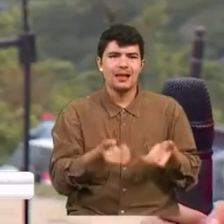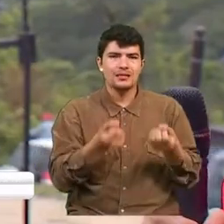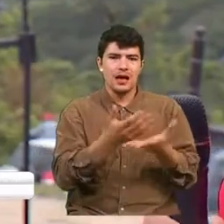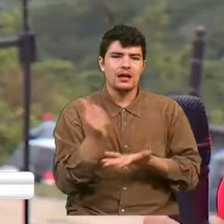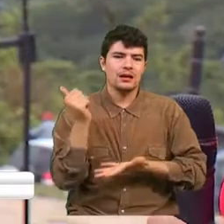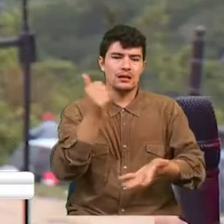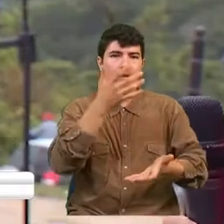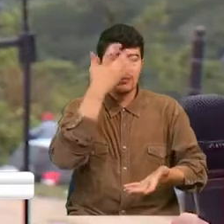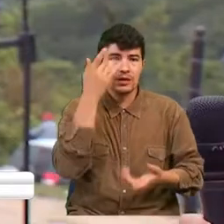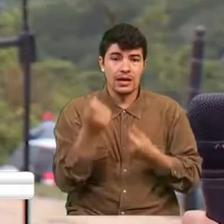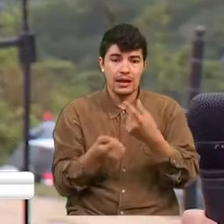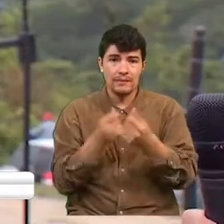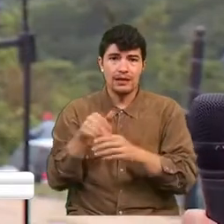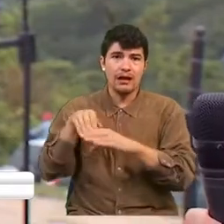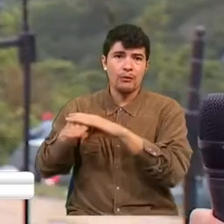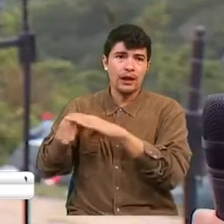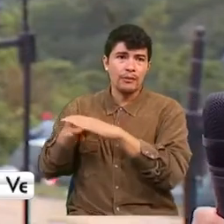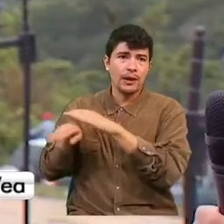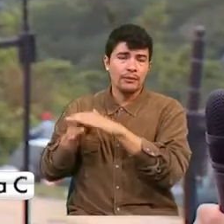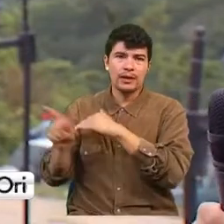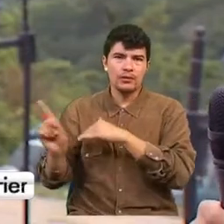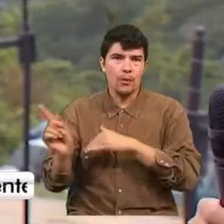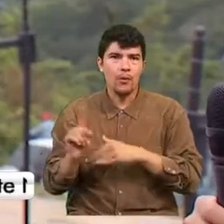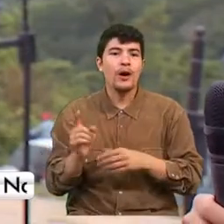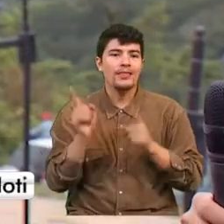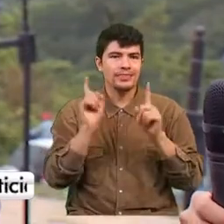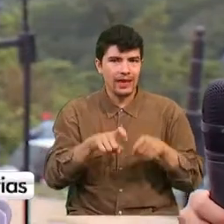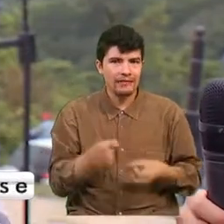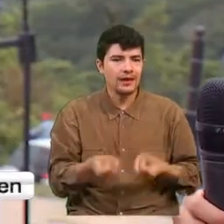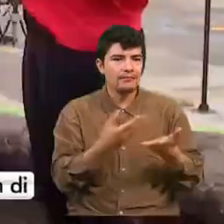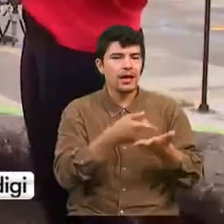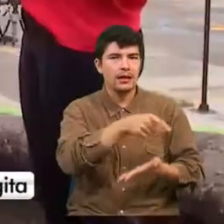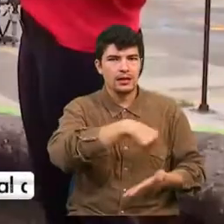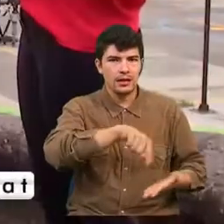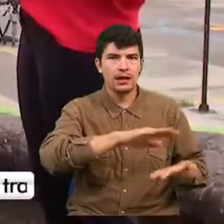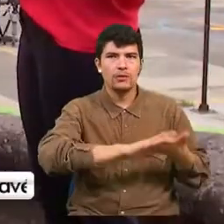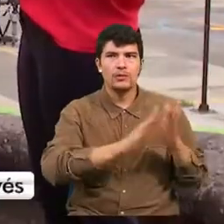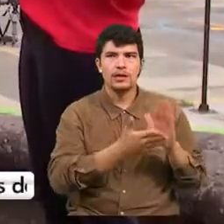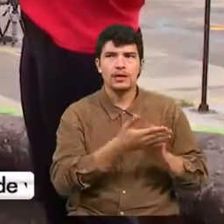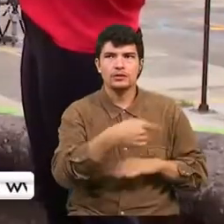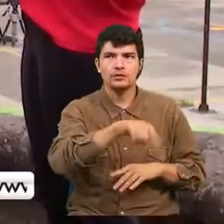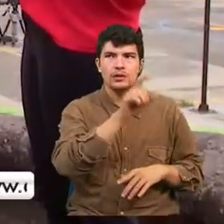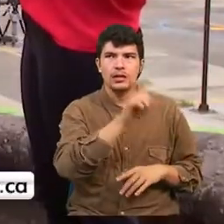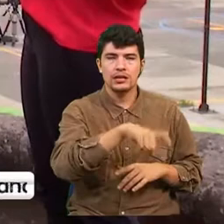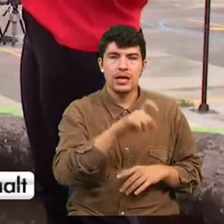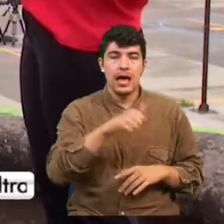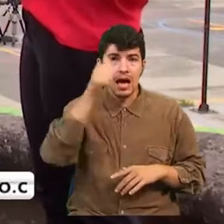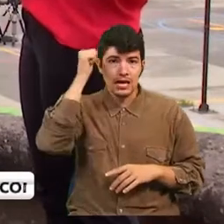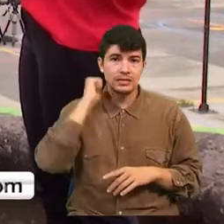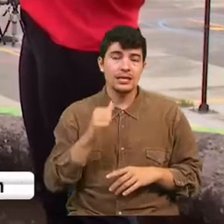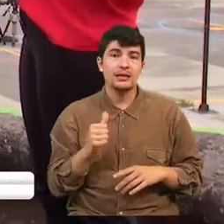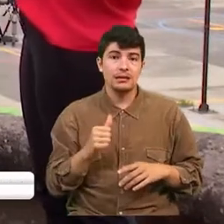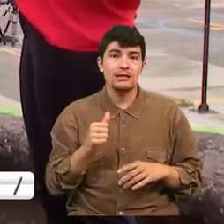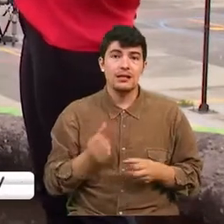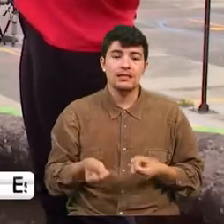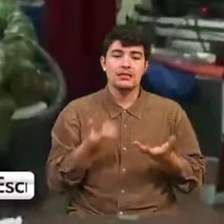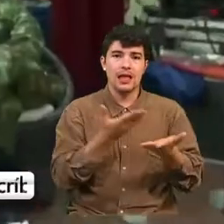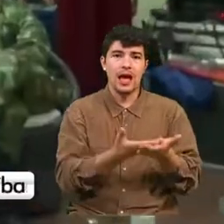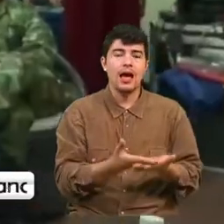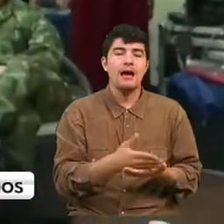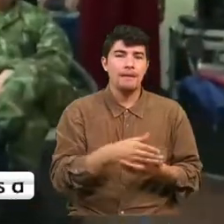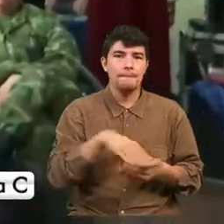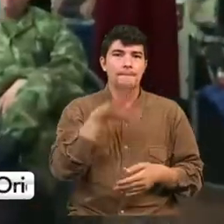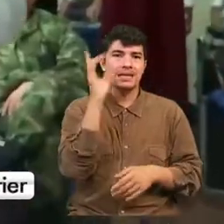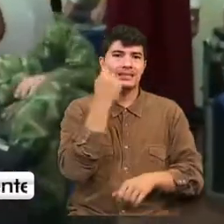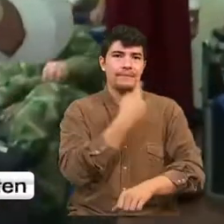recursos, porque esta plata no debe estar en las cuentas bancarias, sino debe estar allí en la población que lo necesita. Y ayer entregamos más de 1.000 millones de pesos para